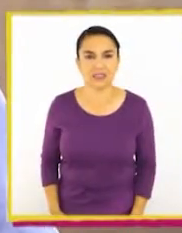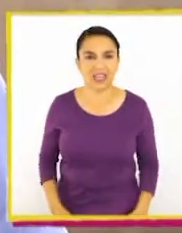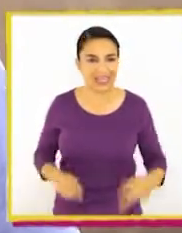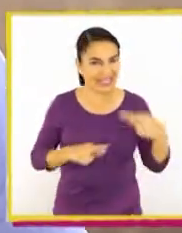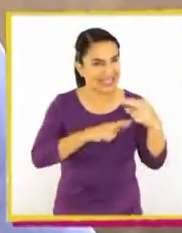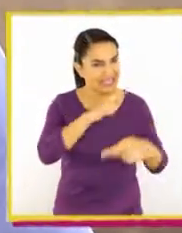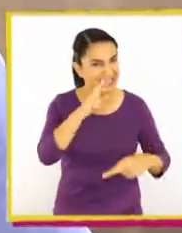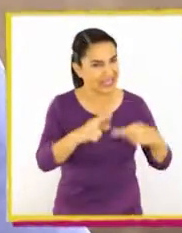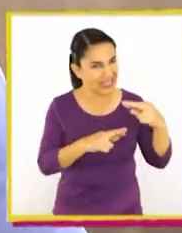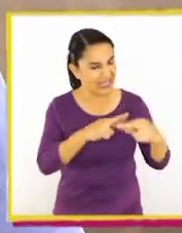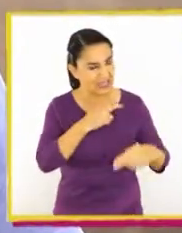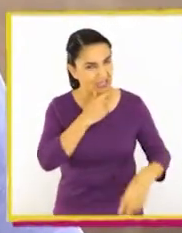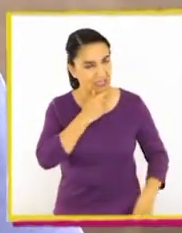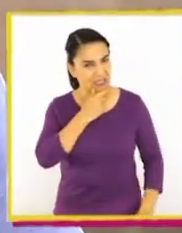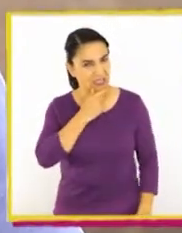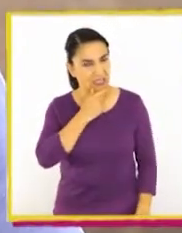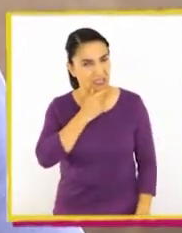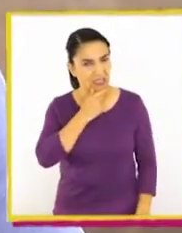¿Serán reciclables?